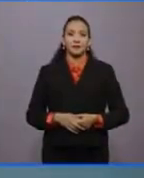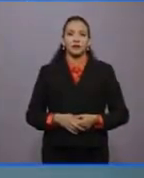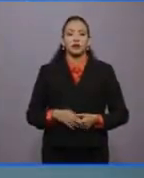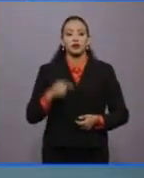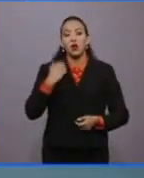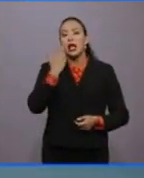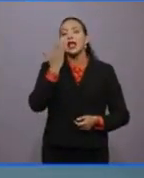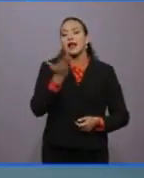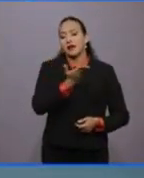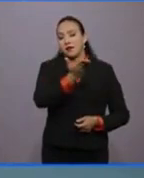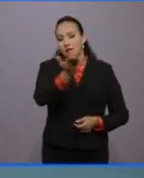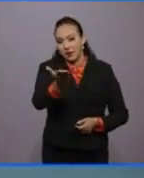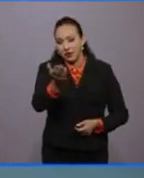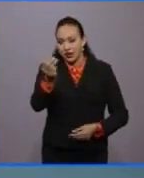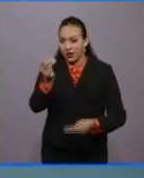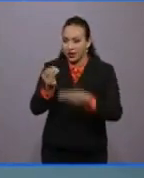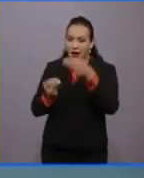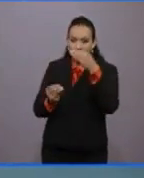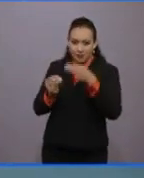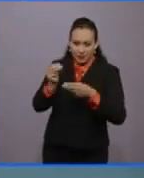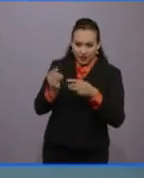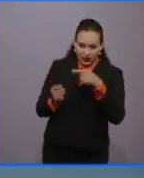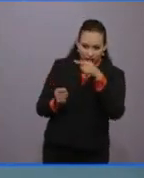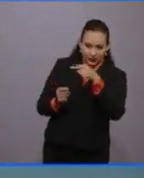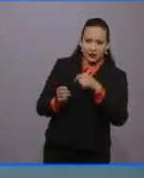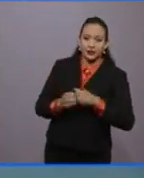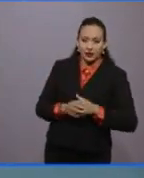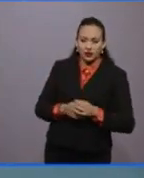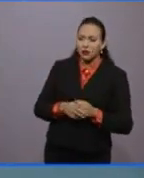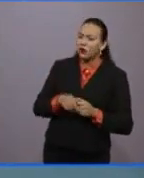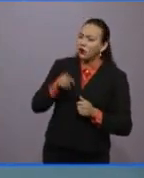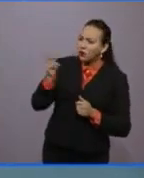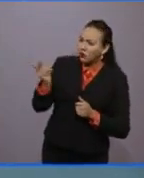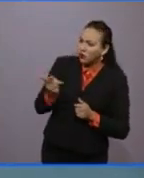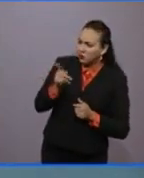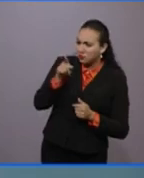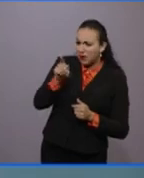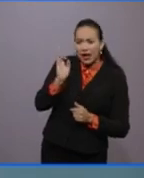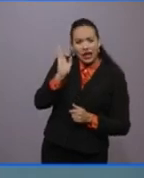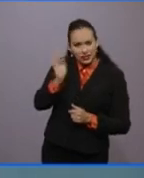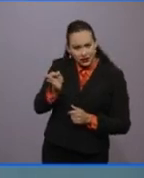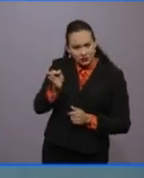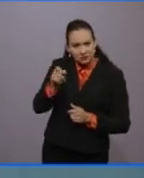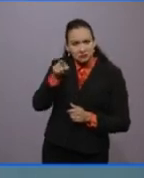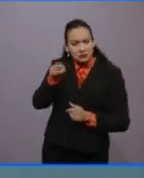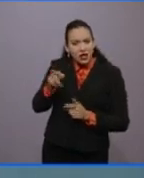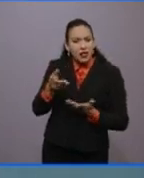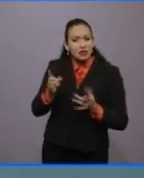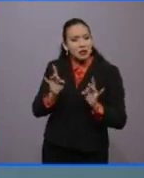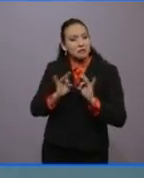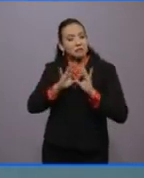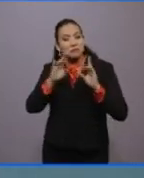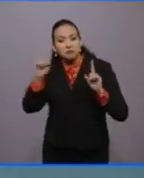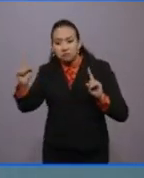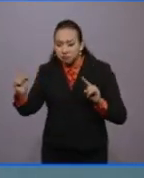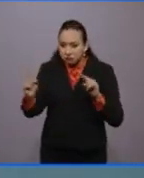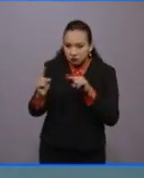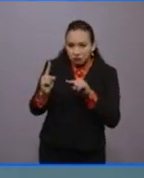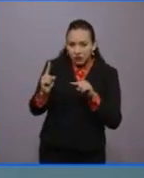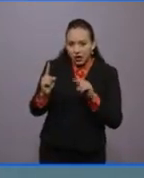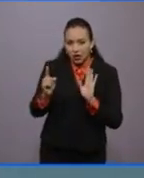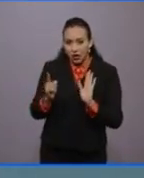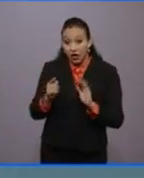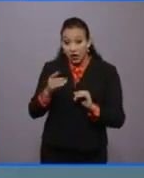Solo quisiera pedirle al magistrado ponente si aceptaría, y si en caso de él aceptar, si aceptaría